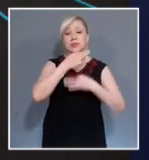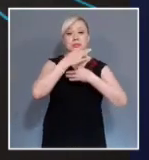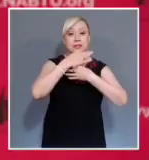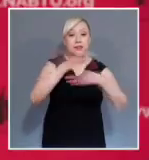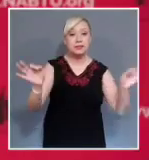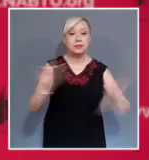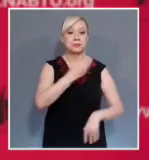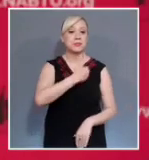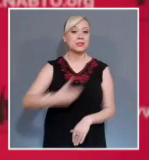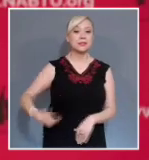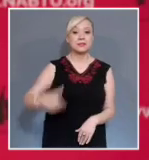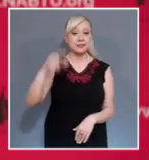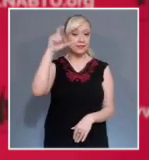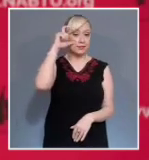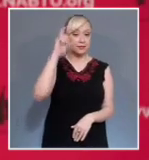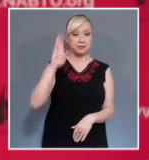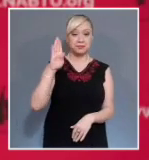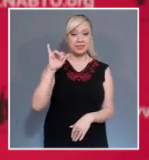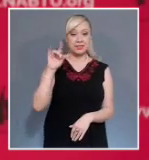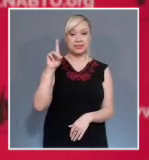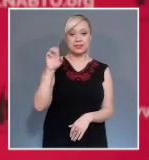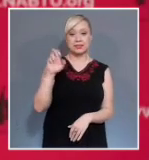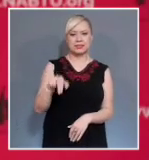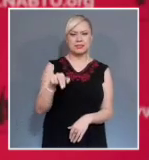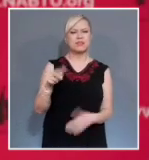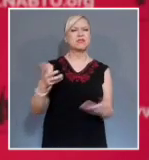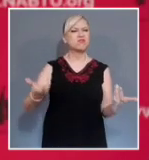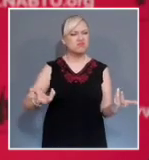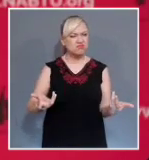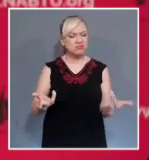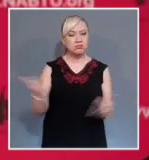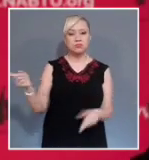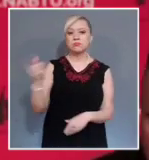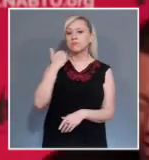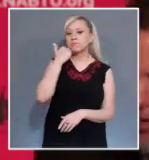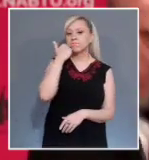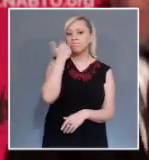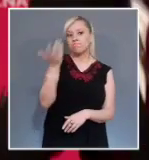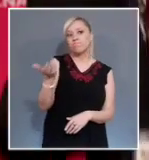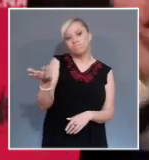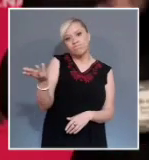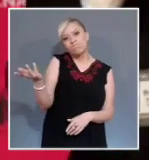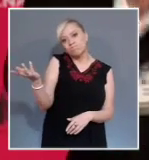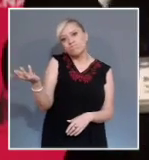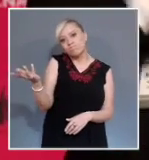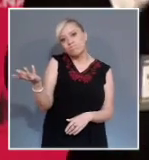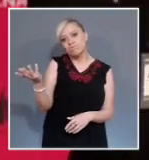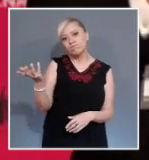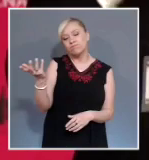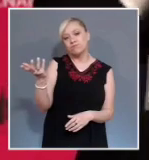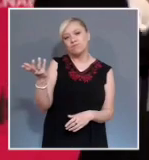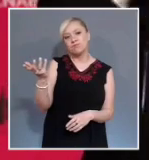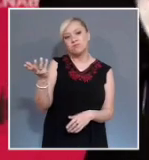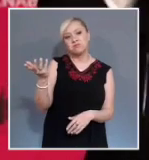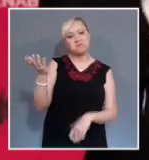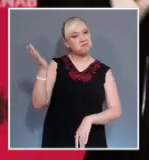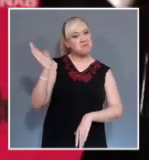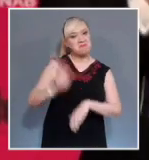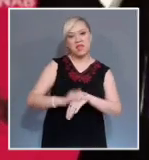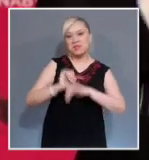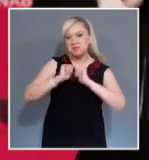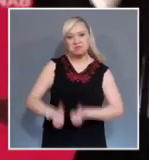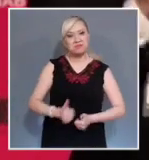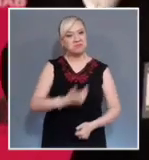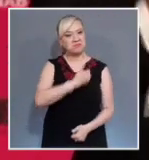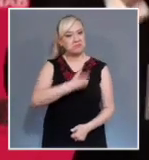Joe biden de Bueno pues su su intención digamos para un segundo mandato el presidente de la Unión Americana